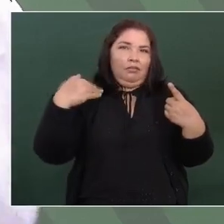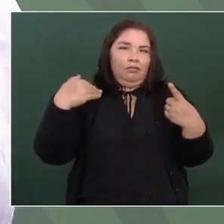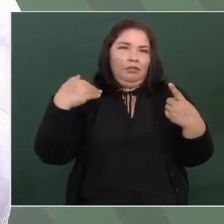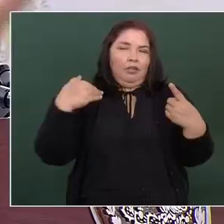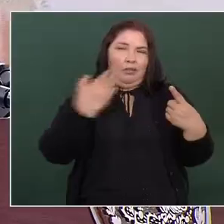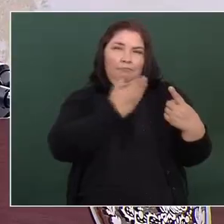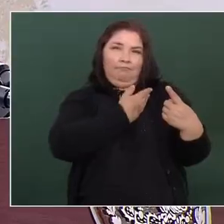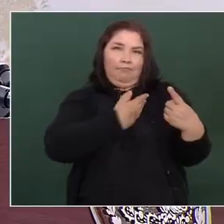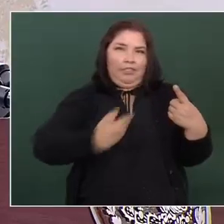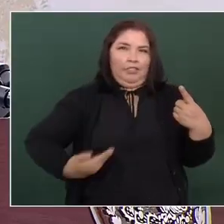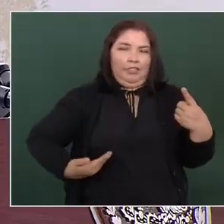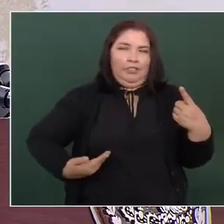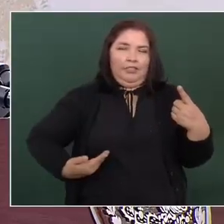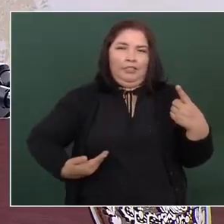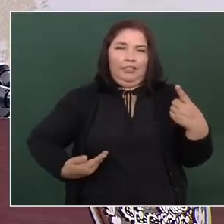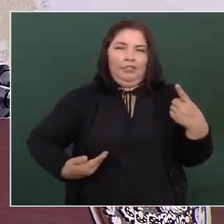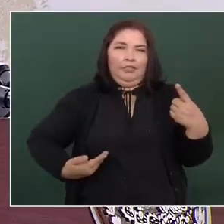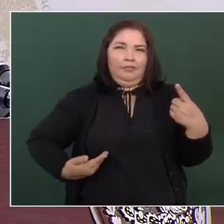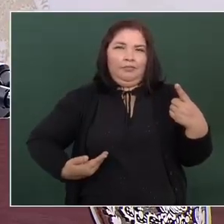el presidente.